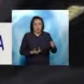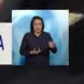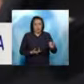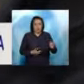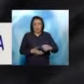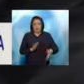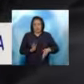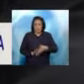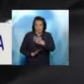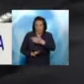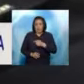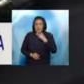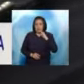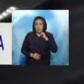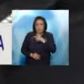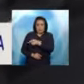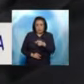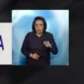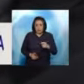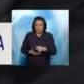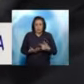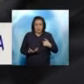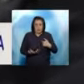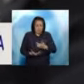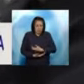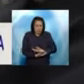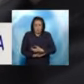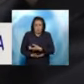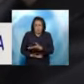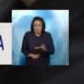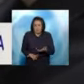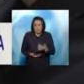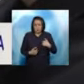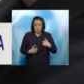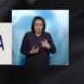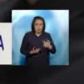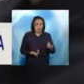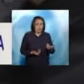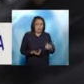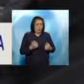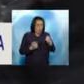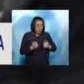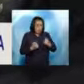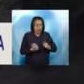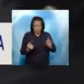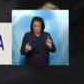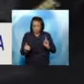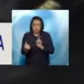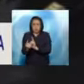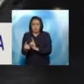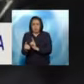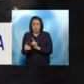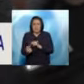Y él se va de frente a las chicas, ¿no? Estando con los bebés y todo. Entonces, yo ahí es donde corro hacia él y